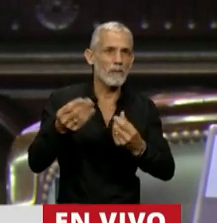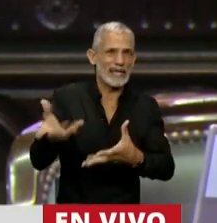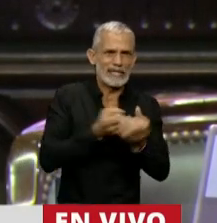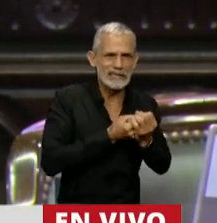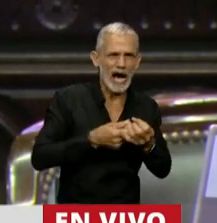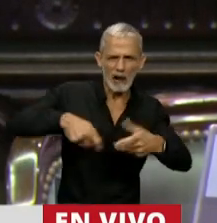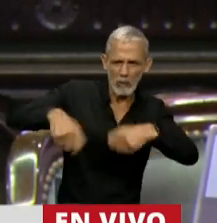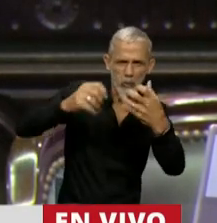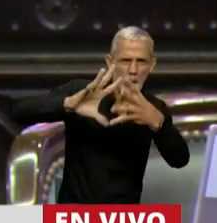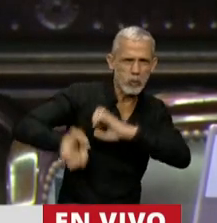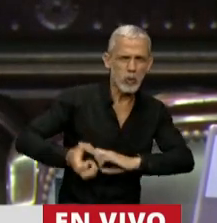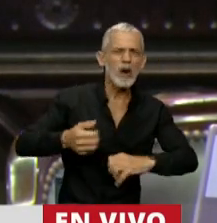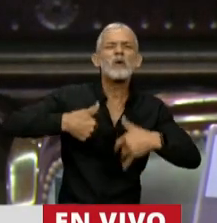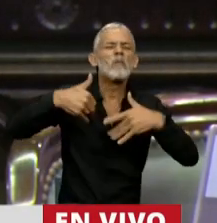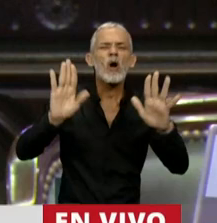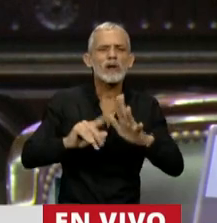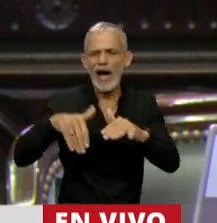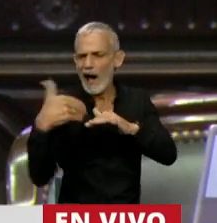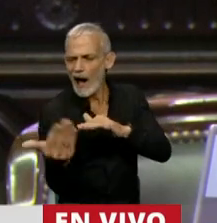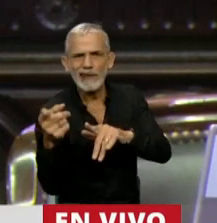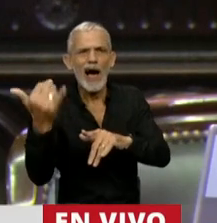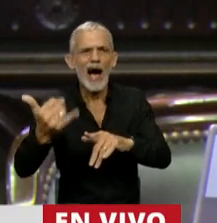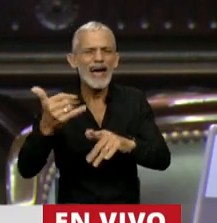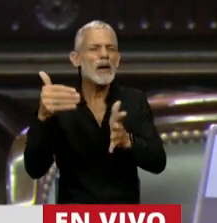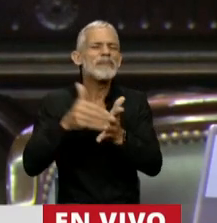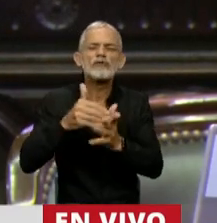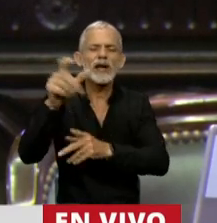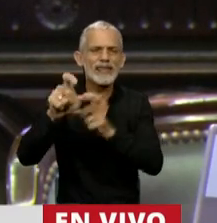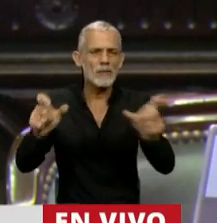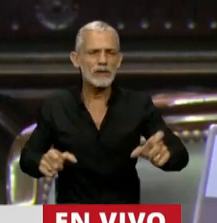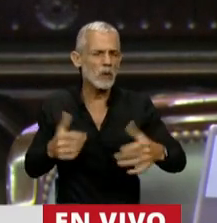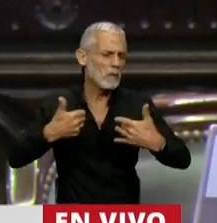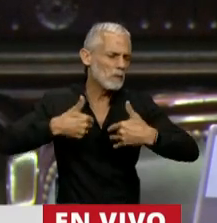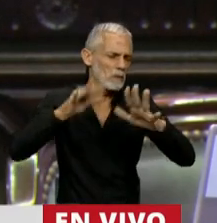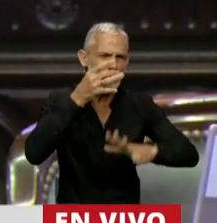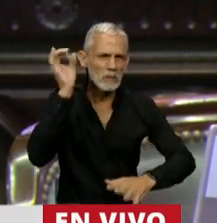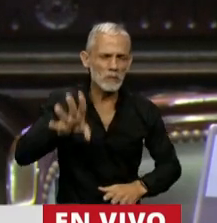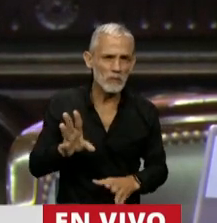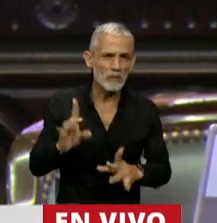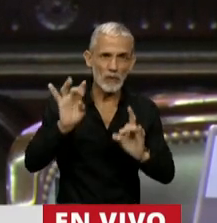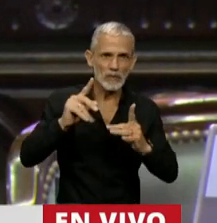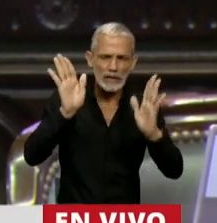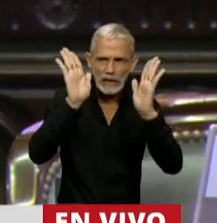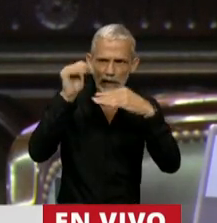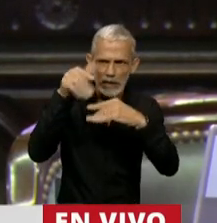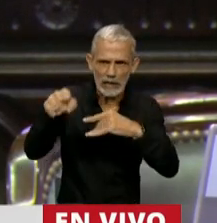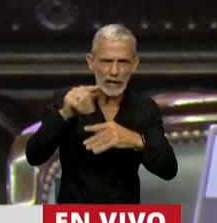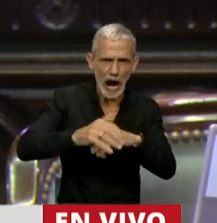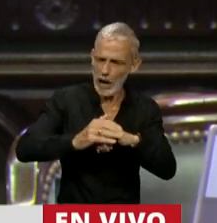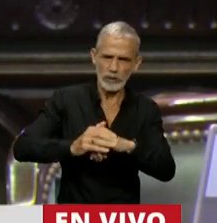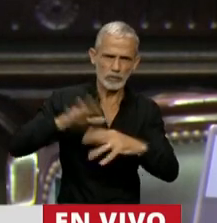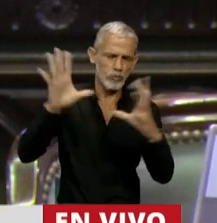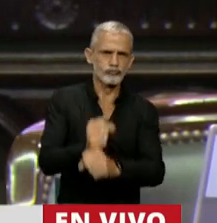que perjudicarlo, sin importar que detrás de esto haya millones de porteños y de argentinos que